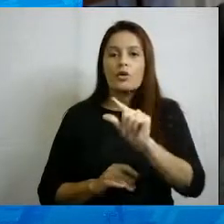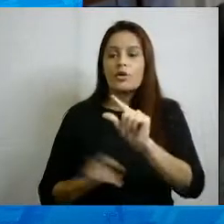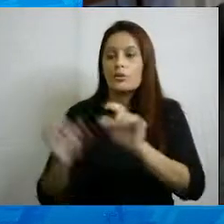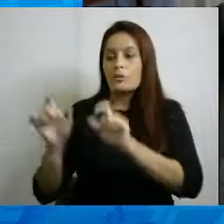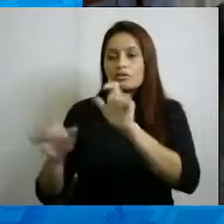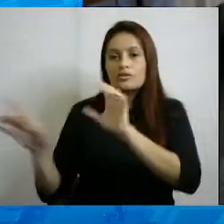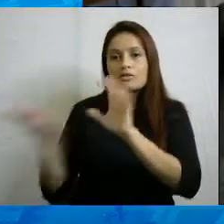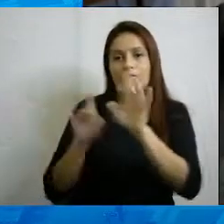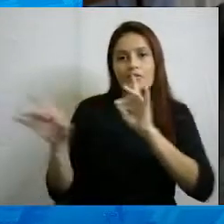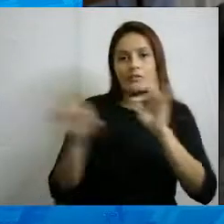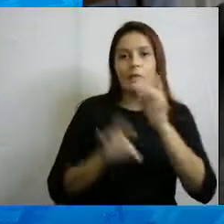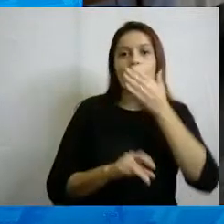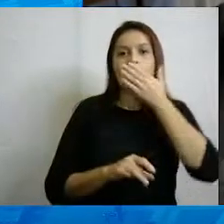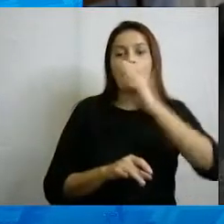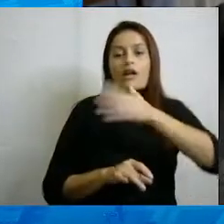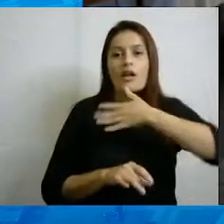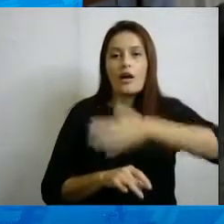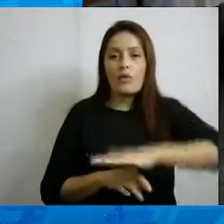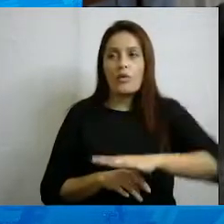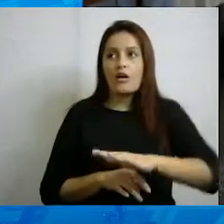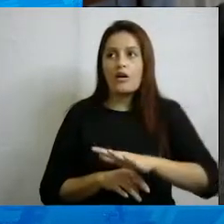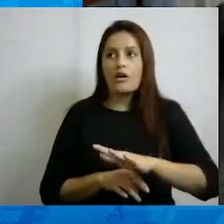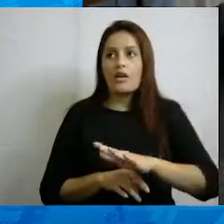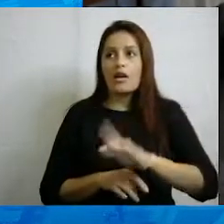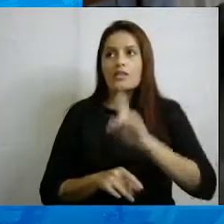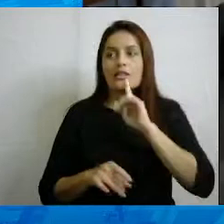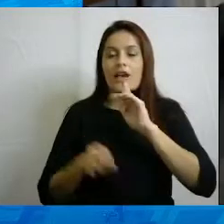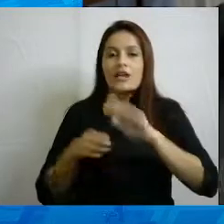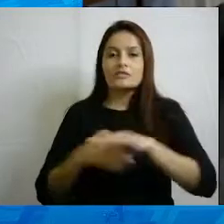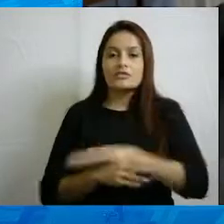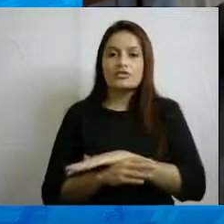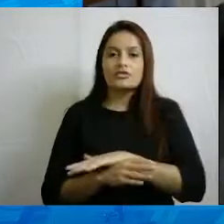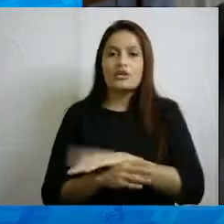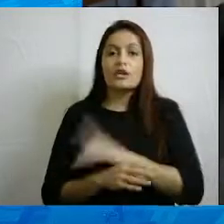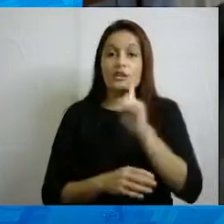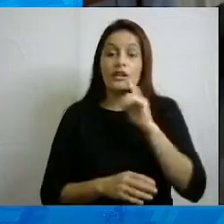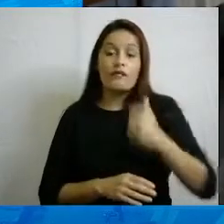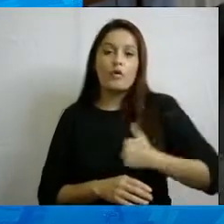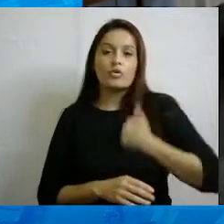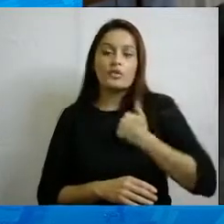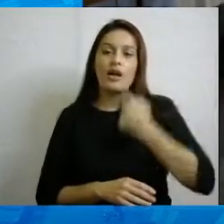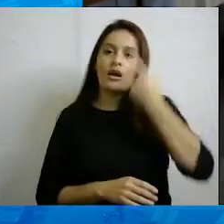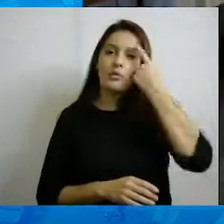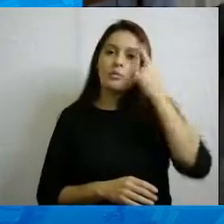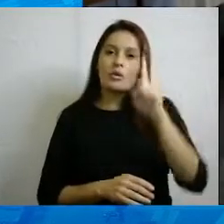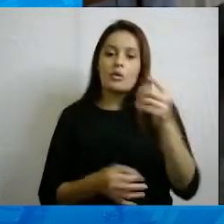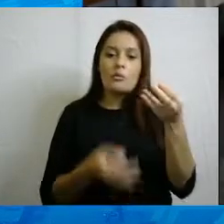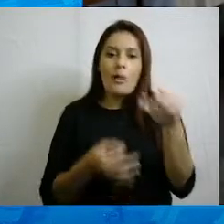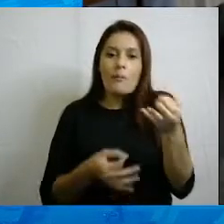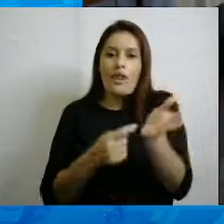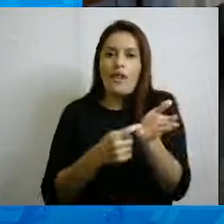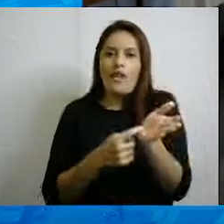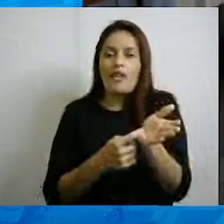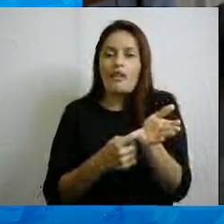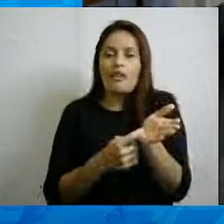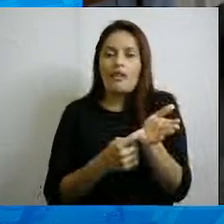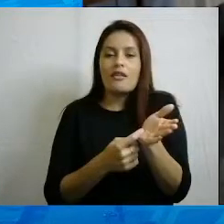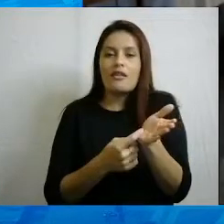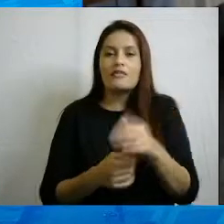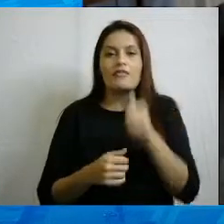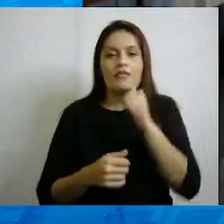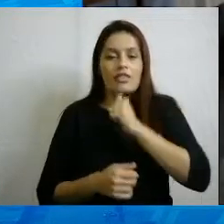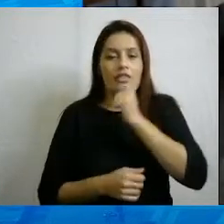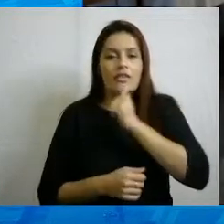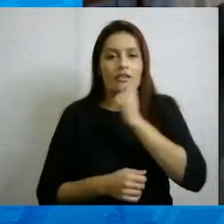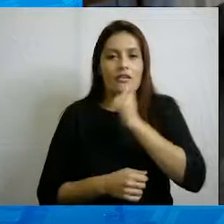proyecto de mejoramiento de agua potable para que tengan acceso. Y está la voluntad, sin embargo, tienen esta traba. Y mencionar también